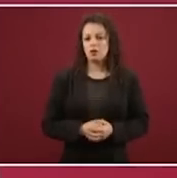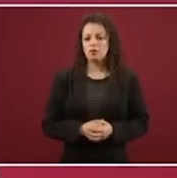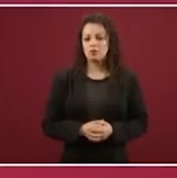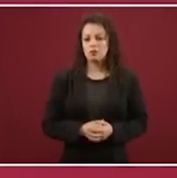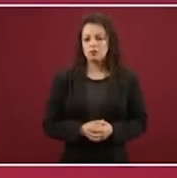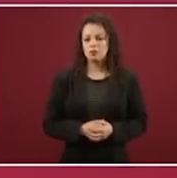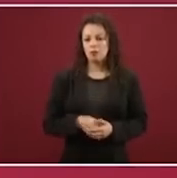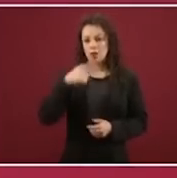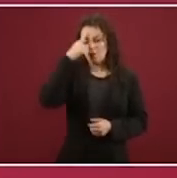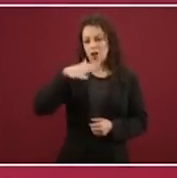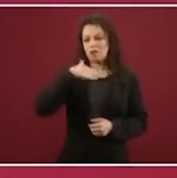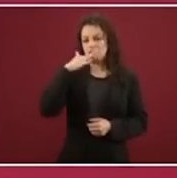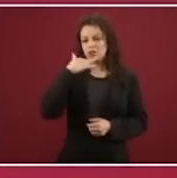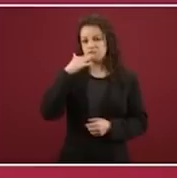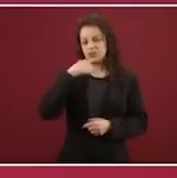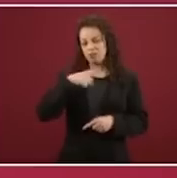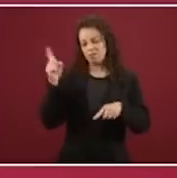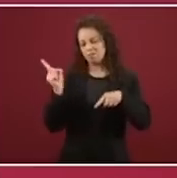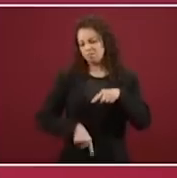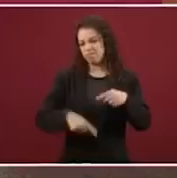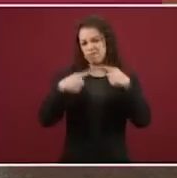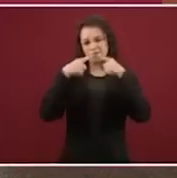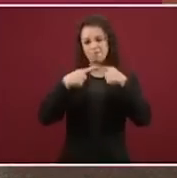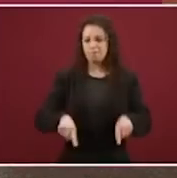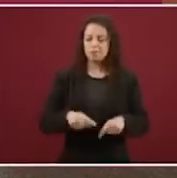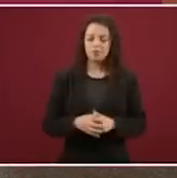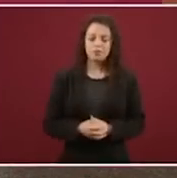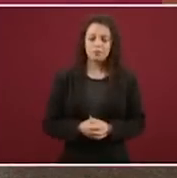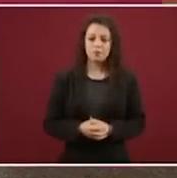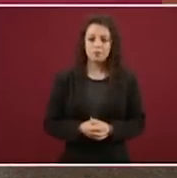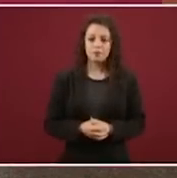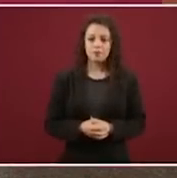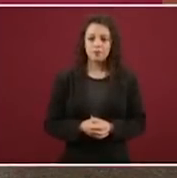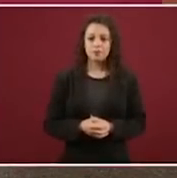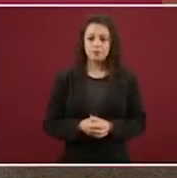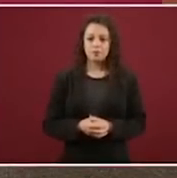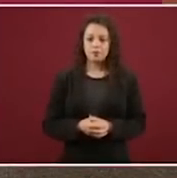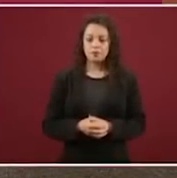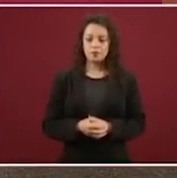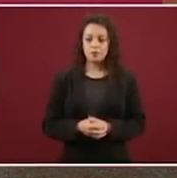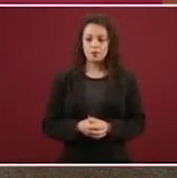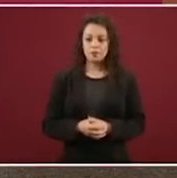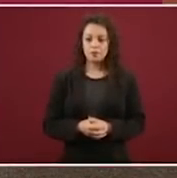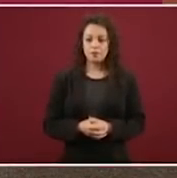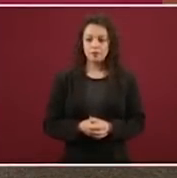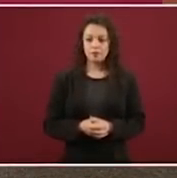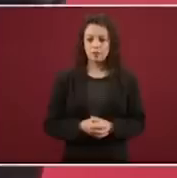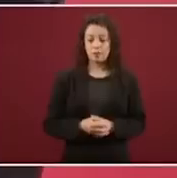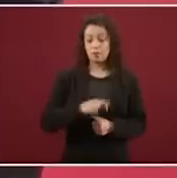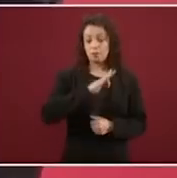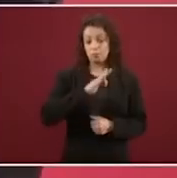desterrar la corrupción en lo que se destina al